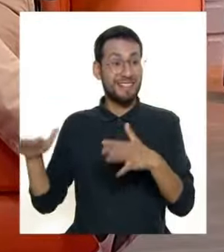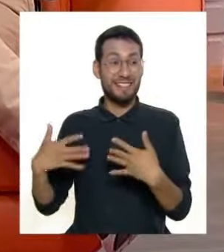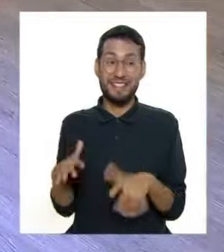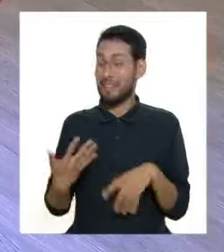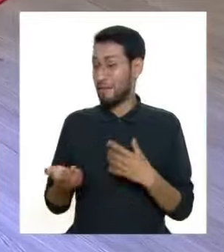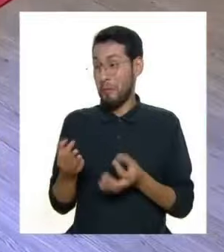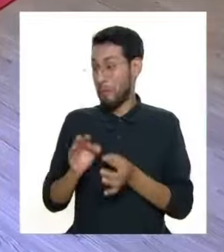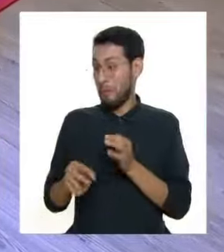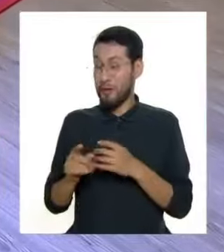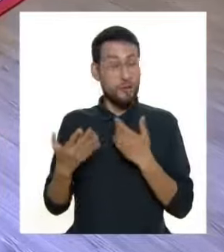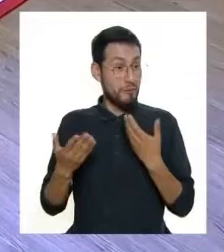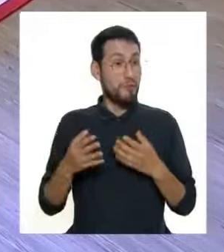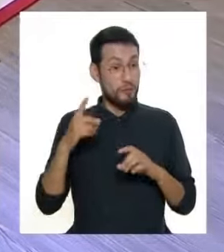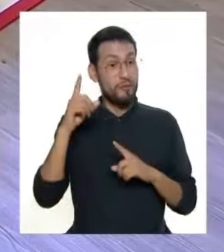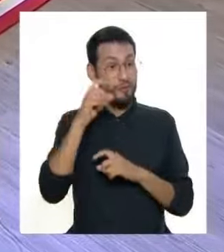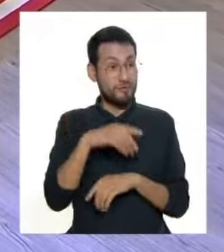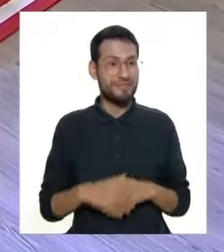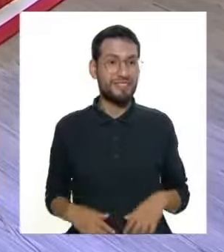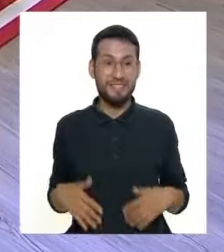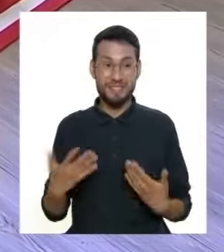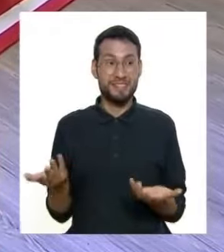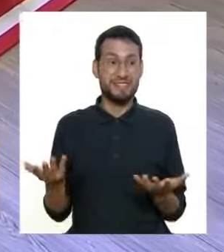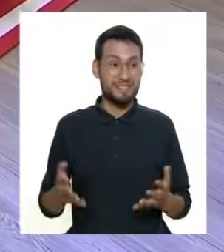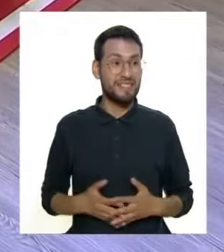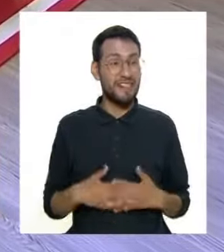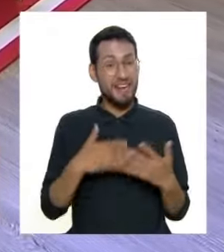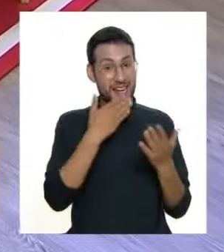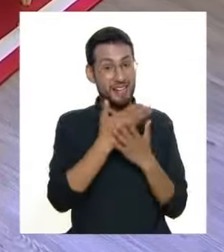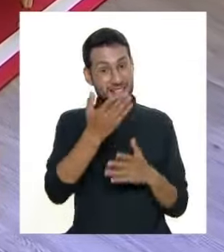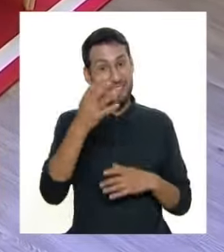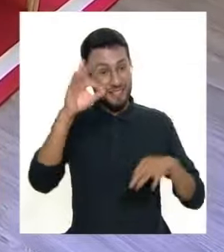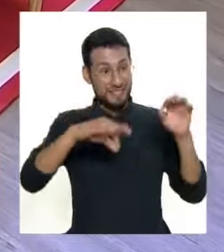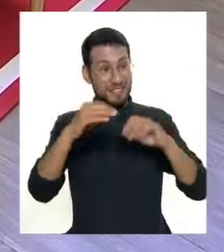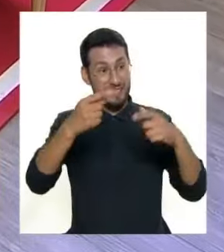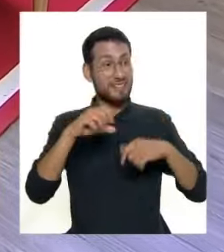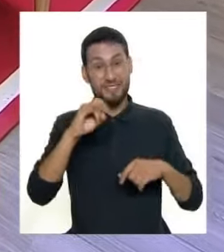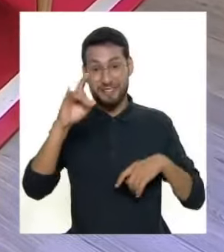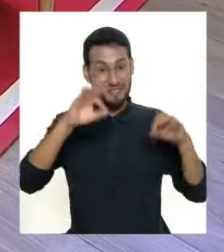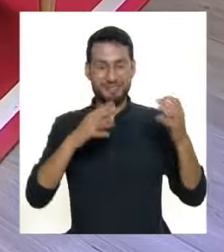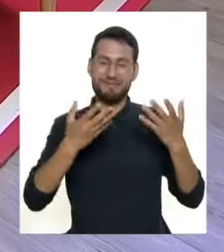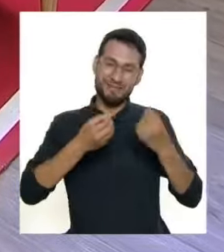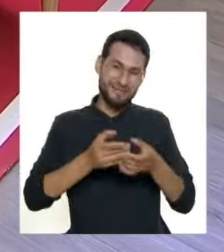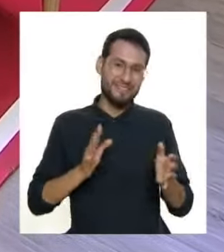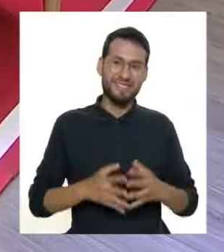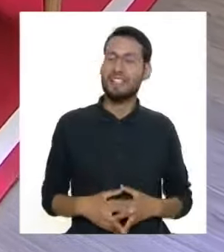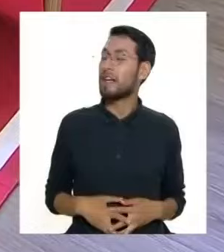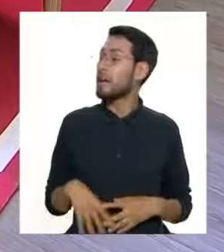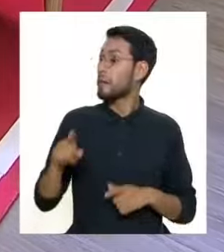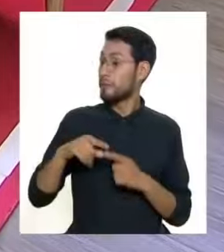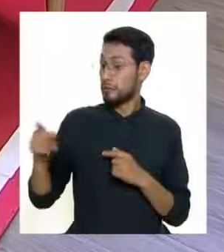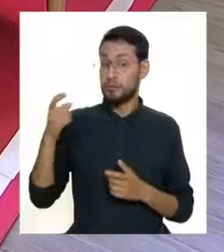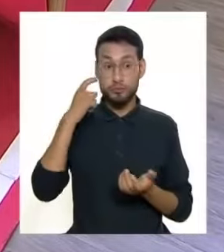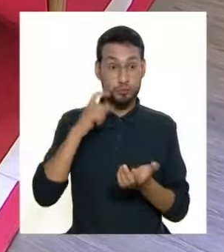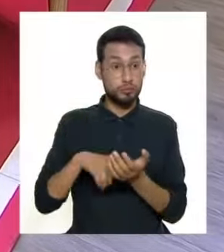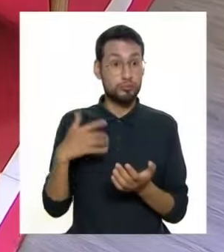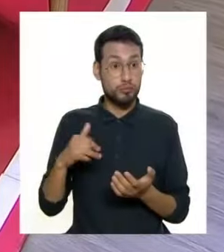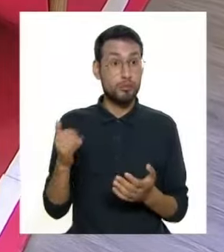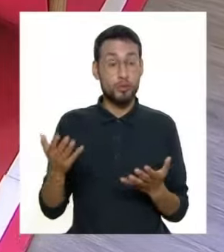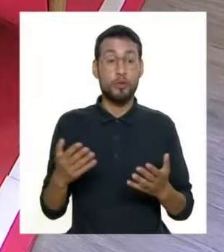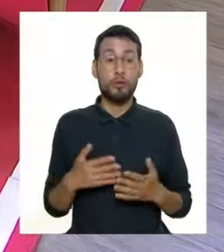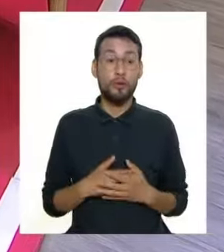cualquier cosa. ¿Te das cuenta? Teatro, oye, pero gracias a ustedes que van al teatro, porque si no van al teatro... Oye, pero te das cuenta, y eso es como que te da